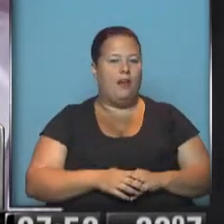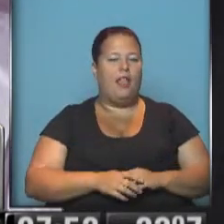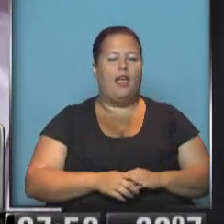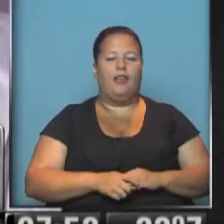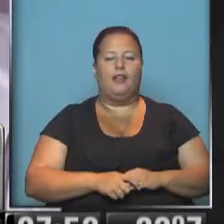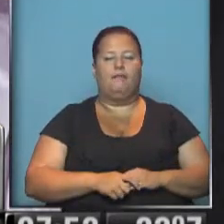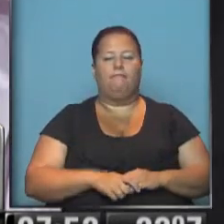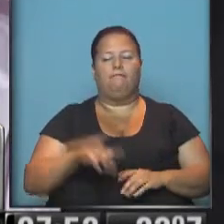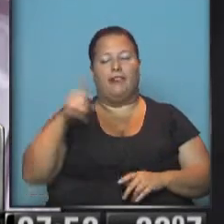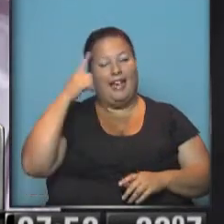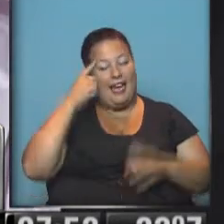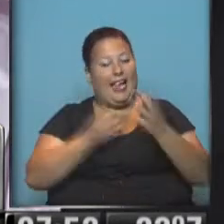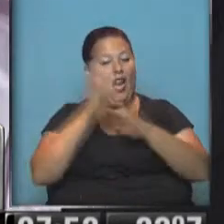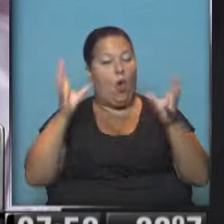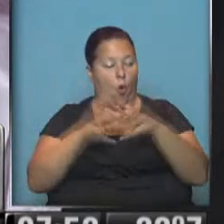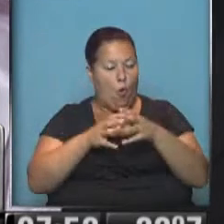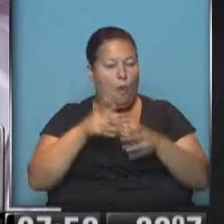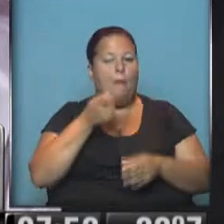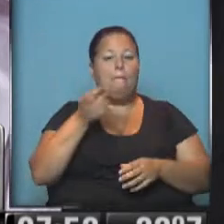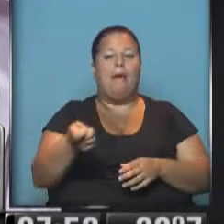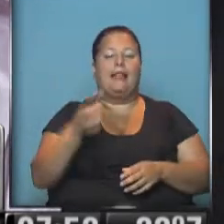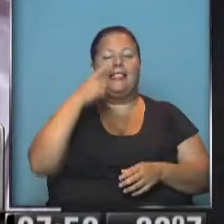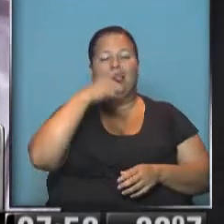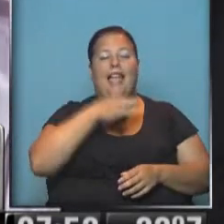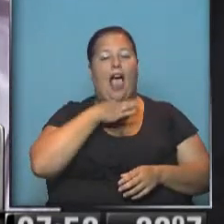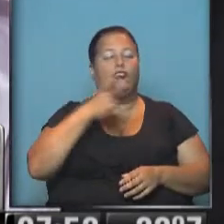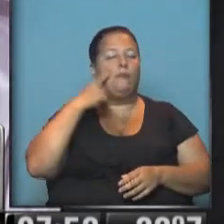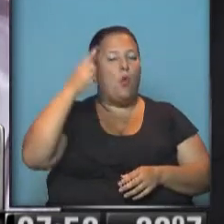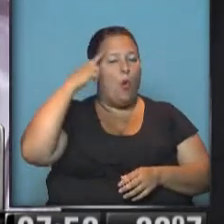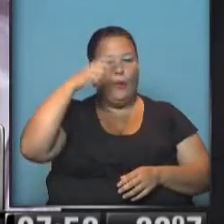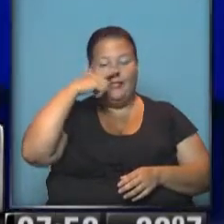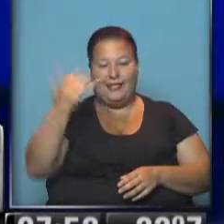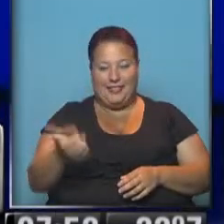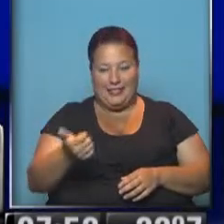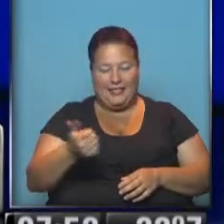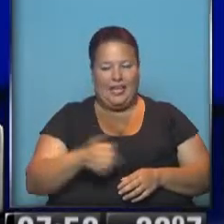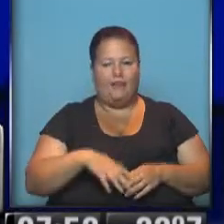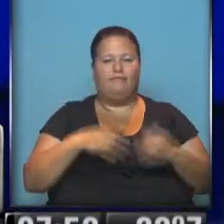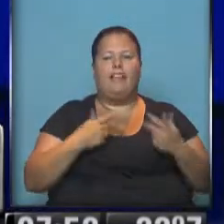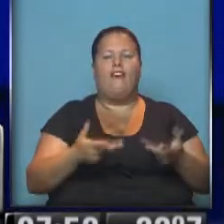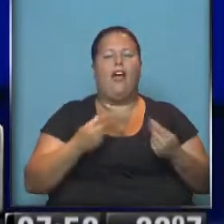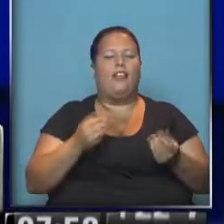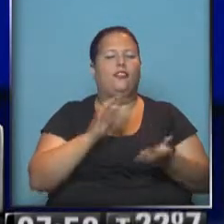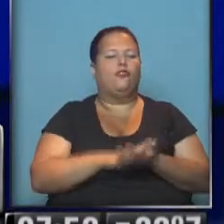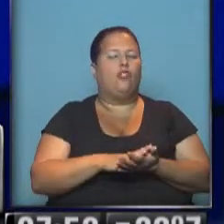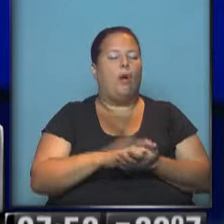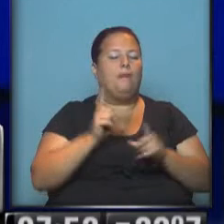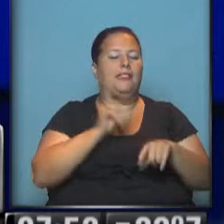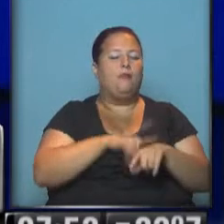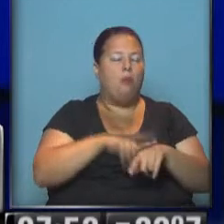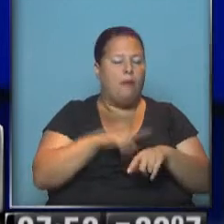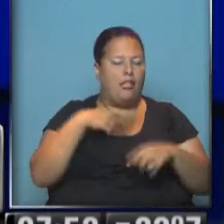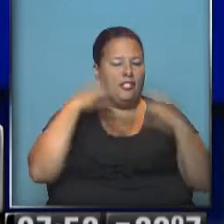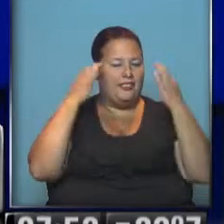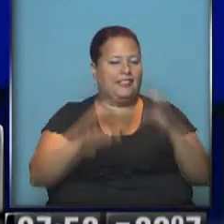cual creó este grupo y al cual mataron el 7 de agosto de 1976. ¿Qué podemos decir desde el momento que nosotros llegamos